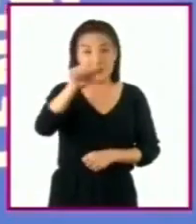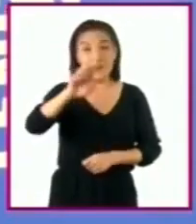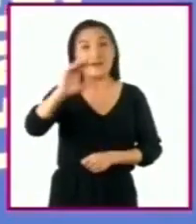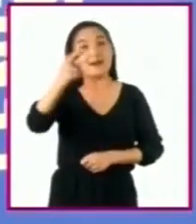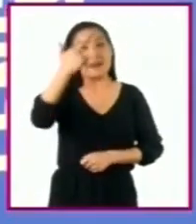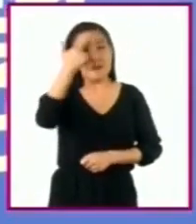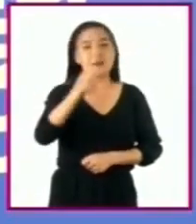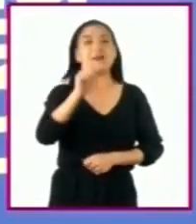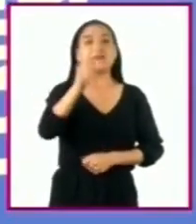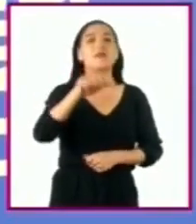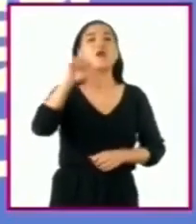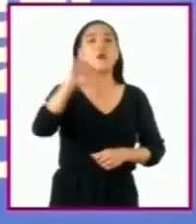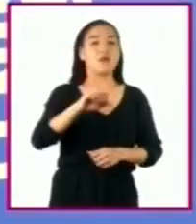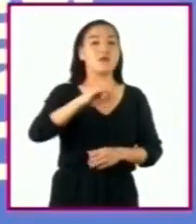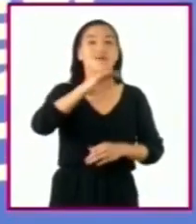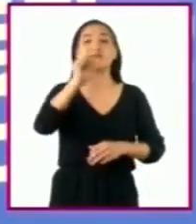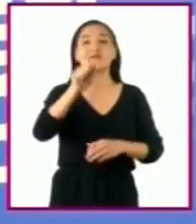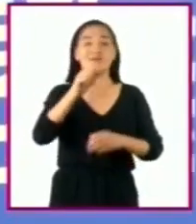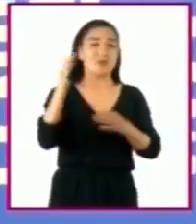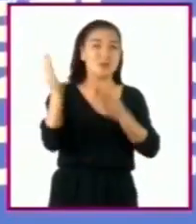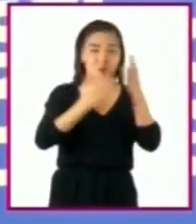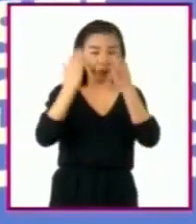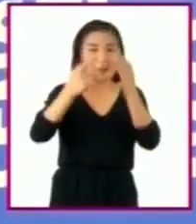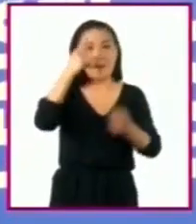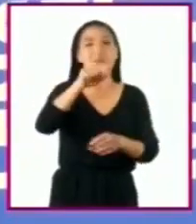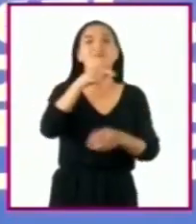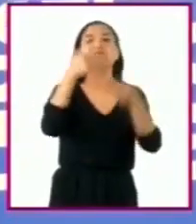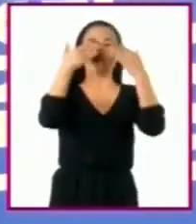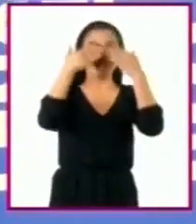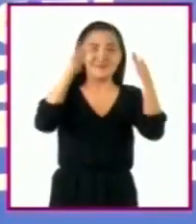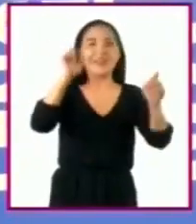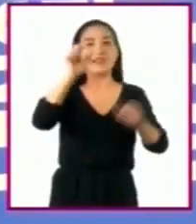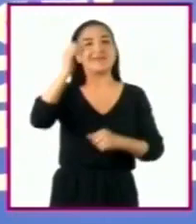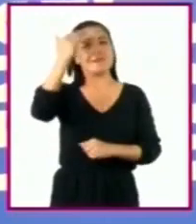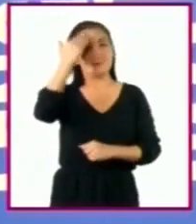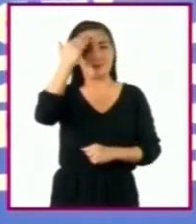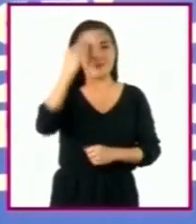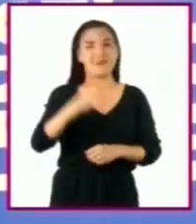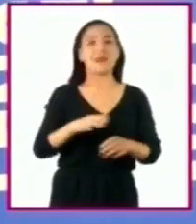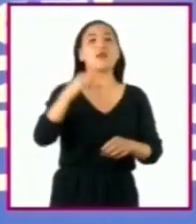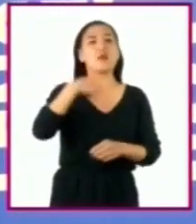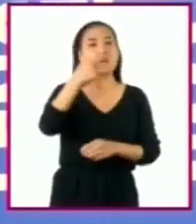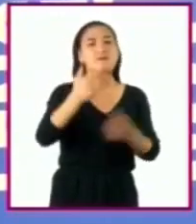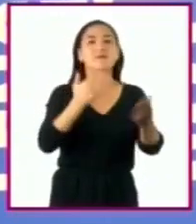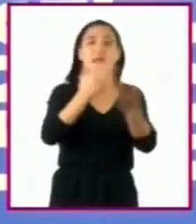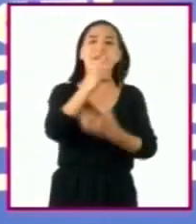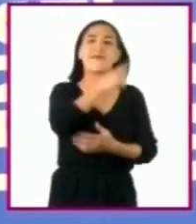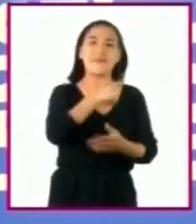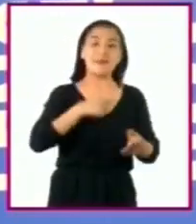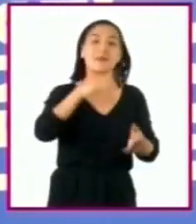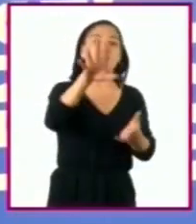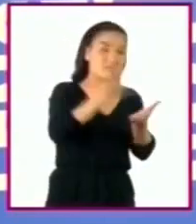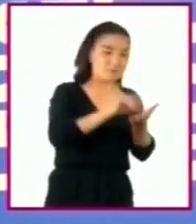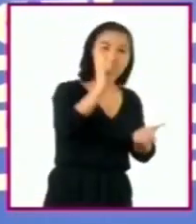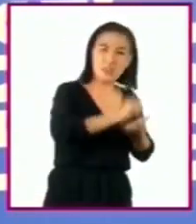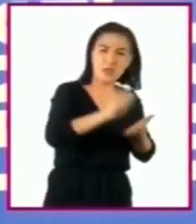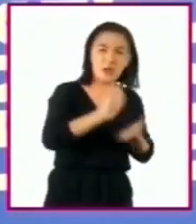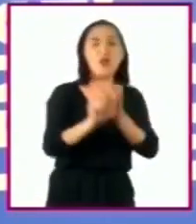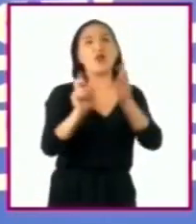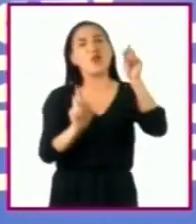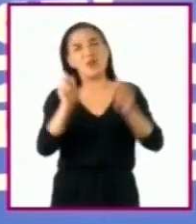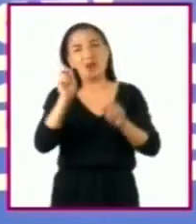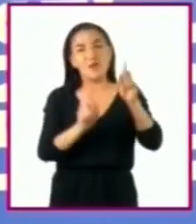Recordemos que todo lo que estudiemos hoy es para ampliar su conocimiento, así que les recomiendo llevar un registro de las dudas,